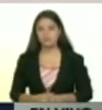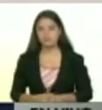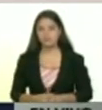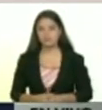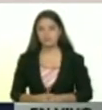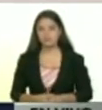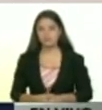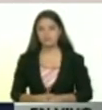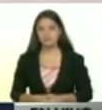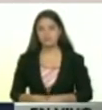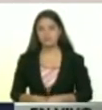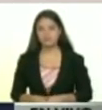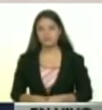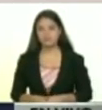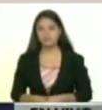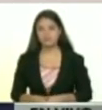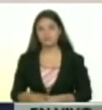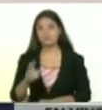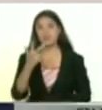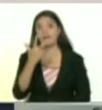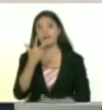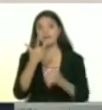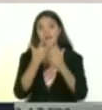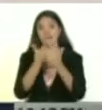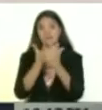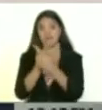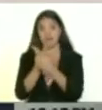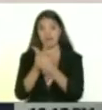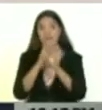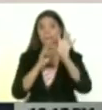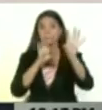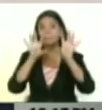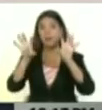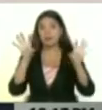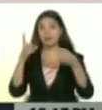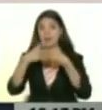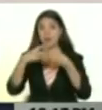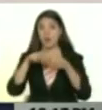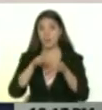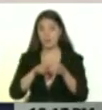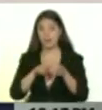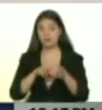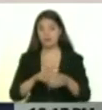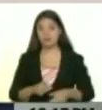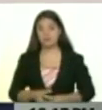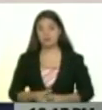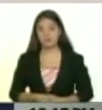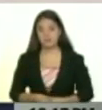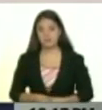que está formado por tres miembros de la OPEP: Kuwait,